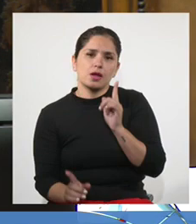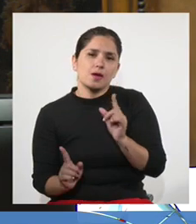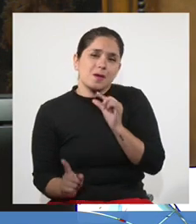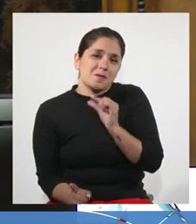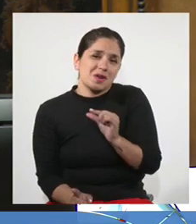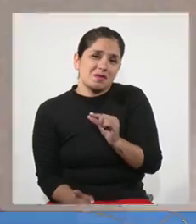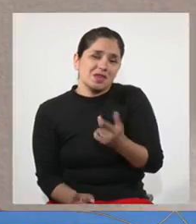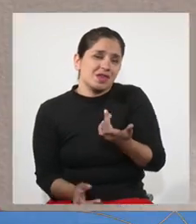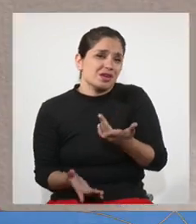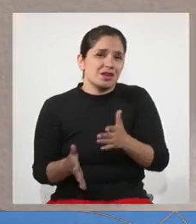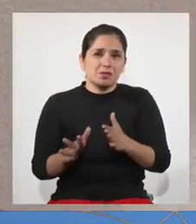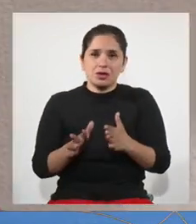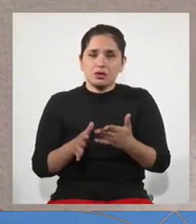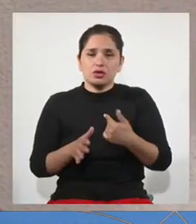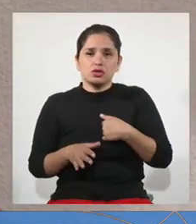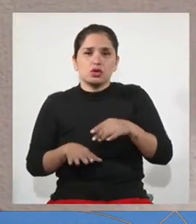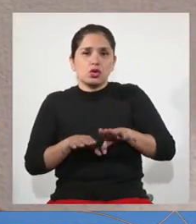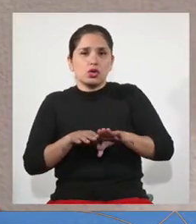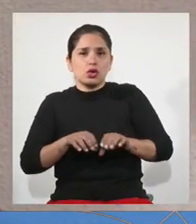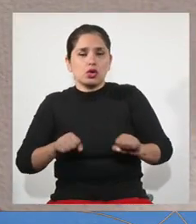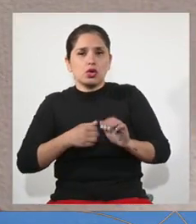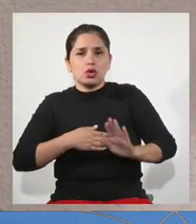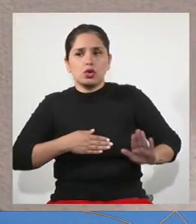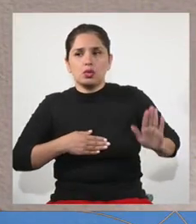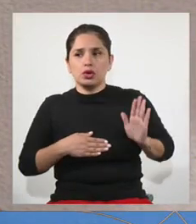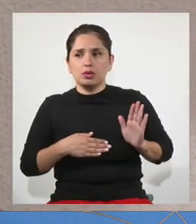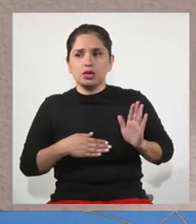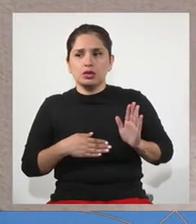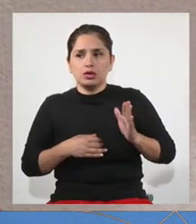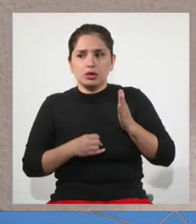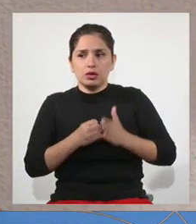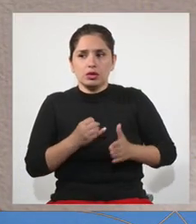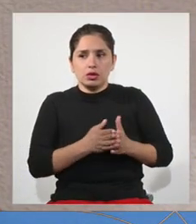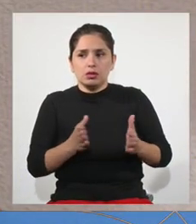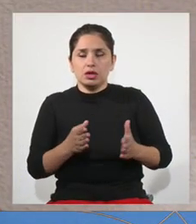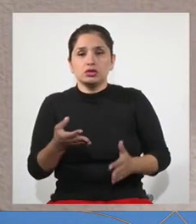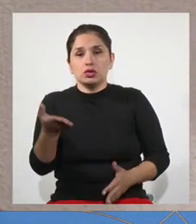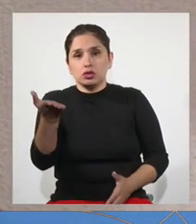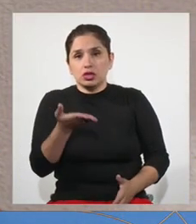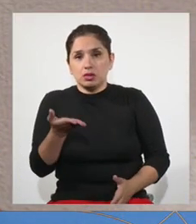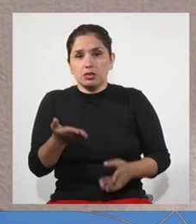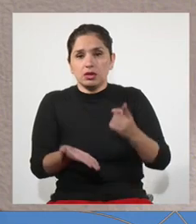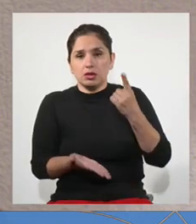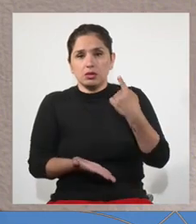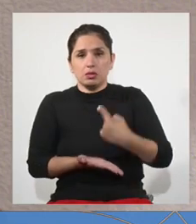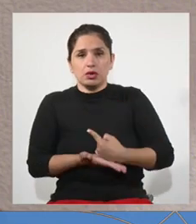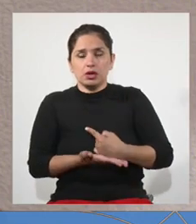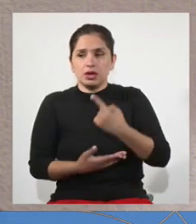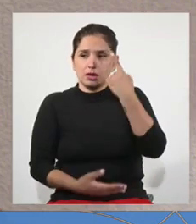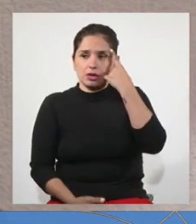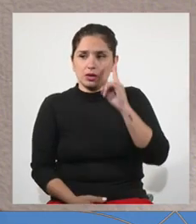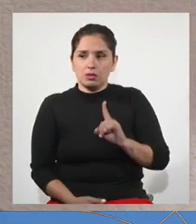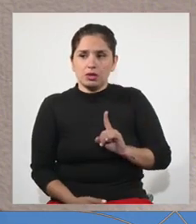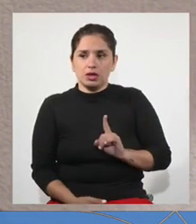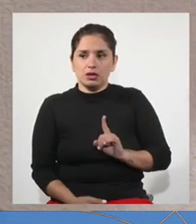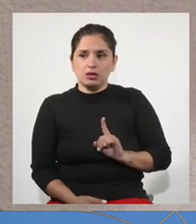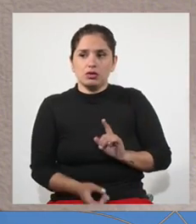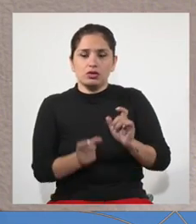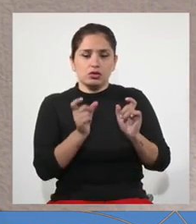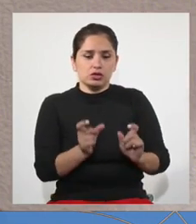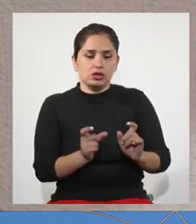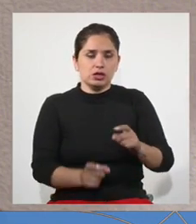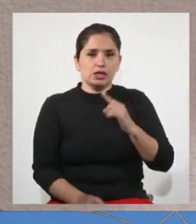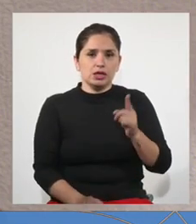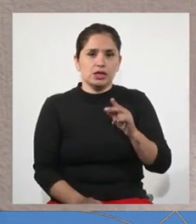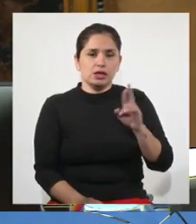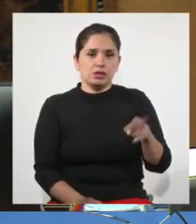es un poco ambigua. Yo comprometo el plazo que usted me imponga si quiere, pero lo que pasa es que pasa por Contraloría finalmente, la